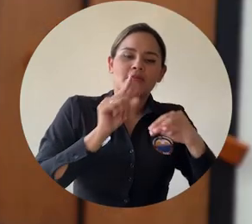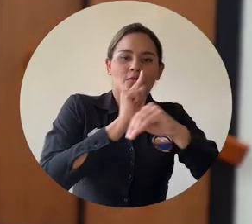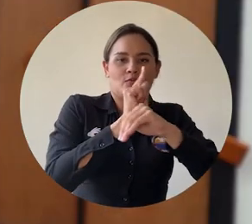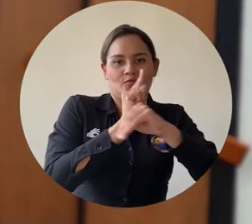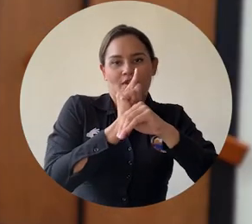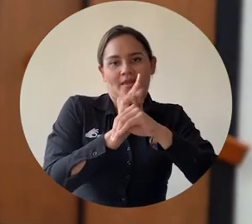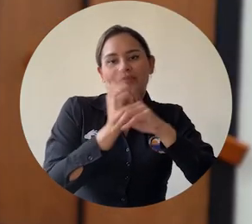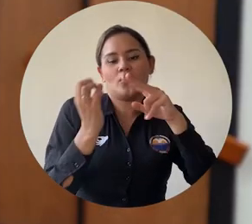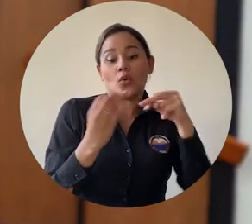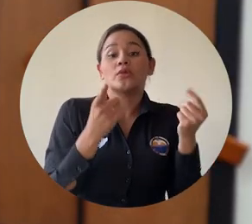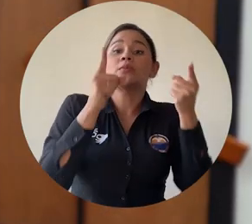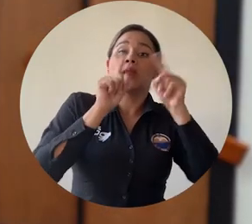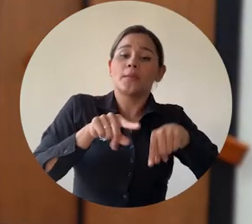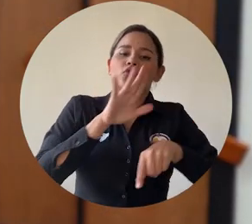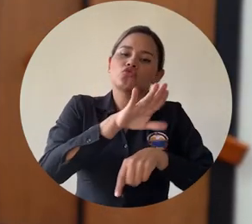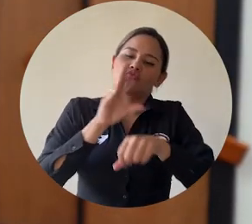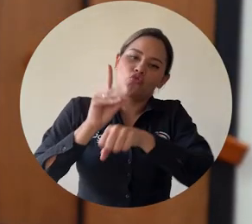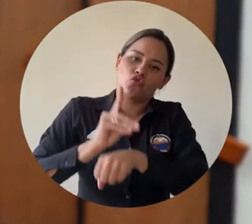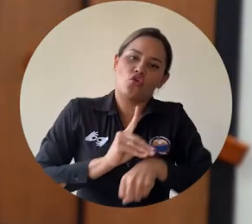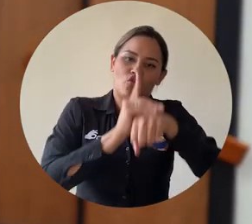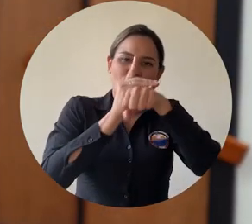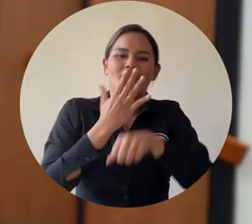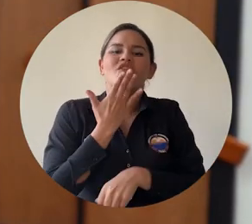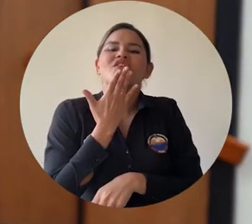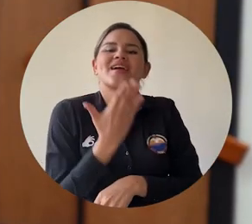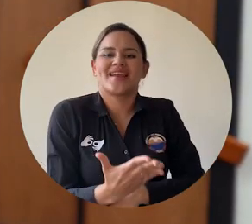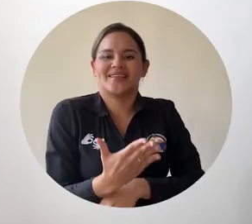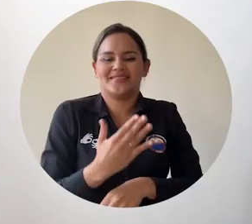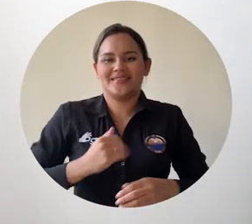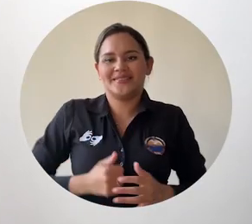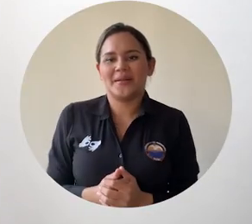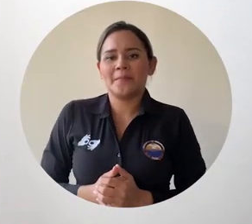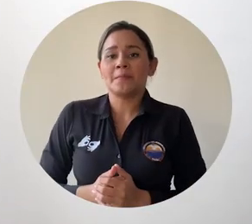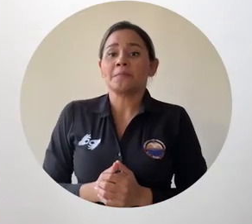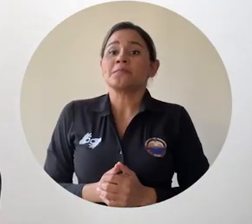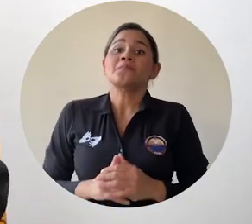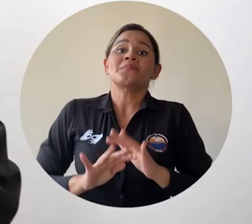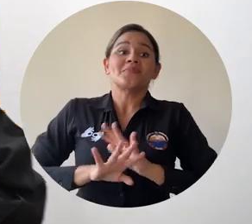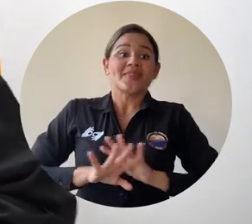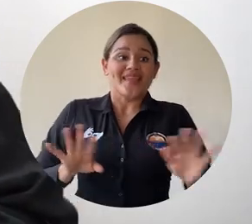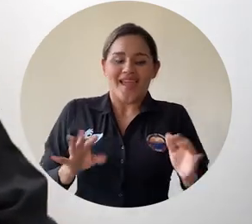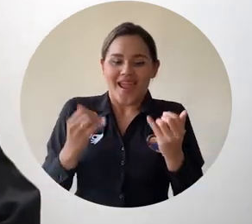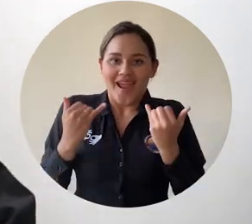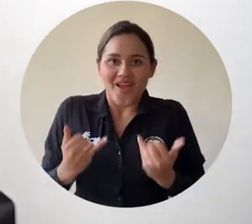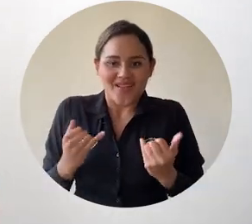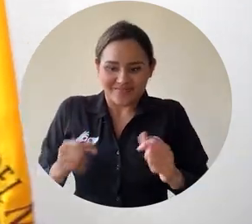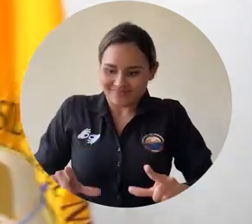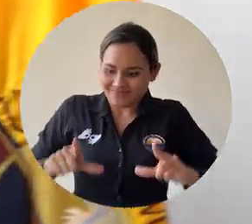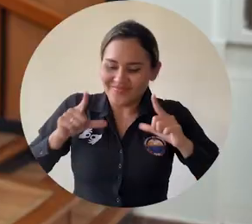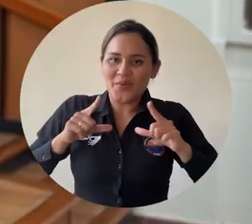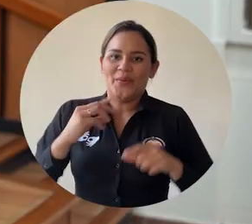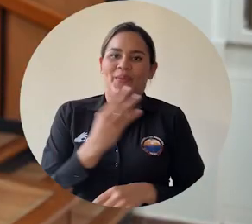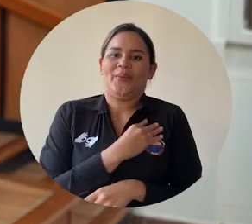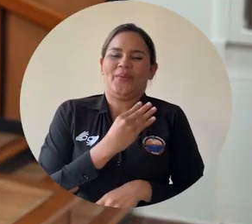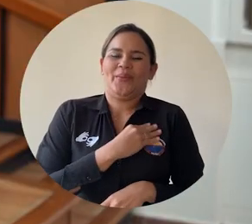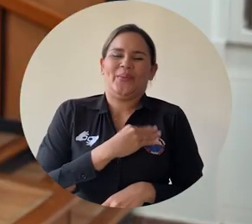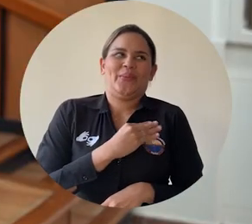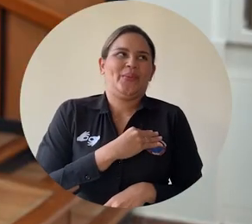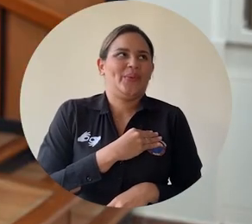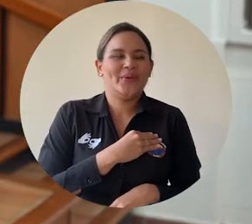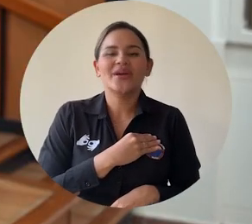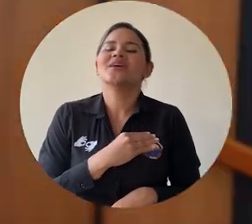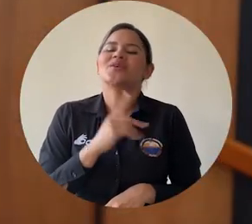Educación y especialmente con el programa de doctorado en Ciencias de la Educación. Lograr llegar a este momento del grado es una